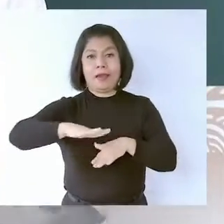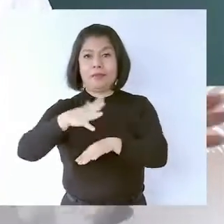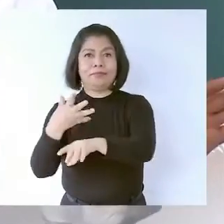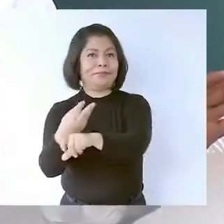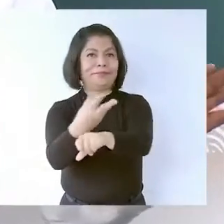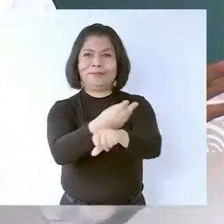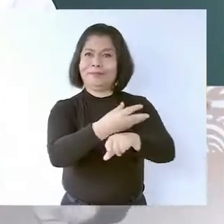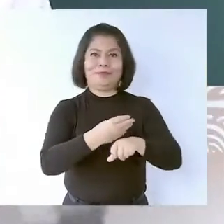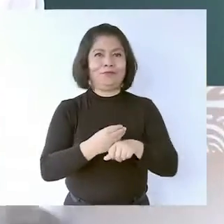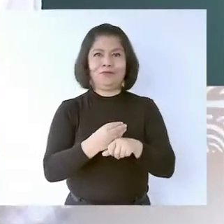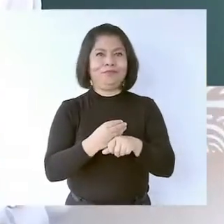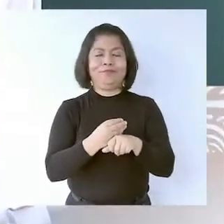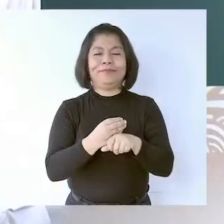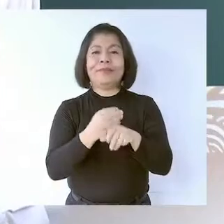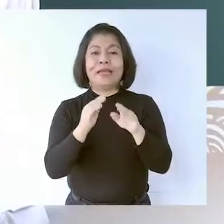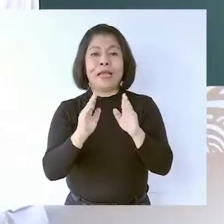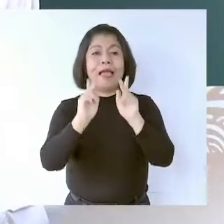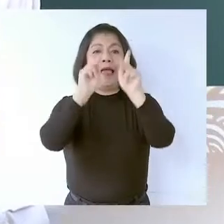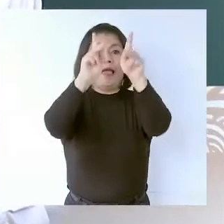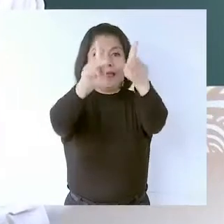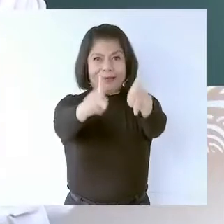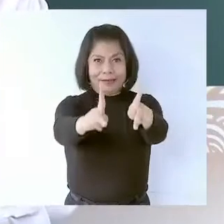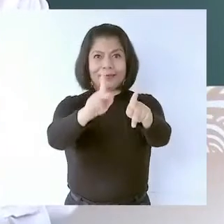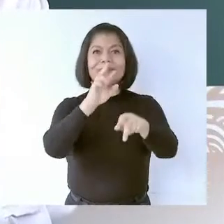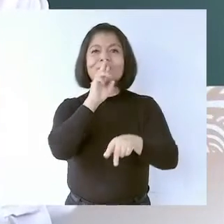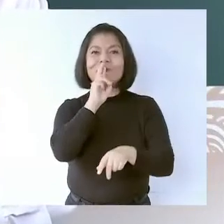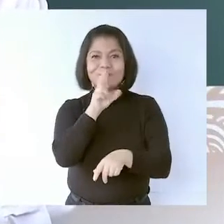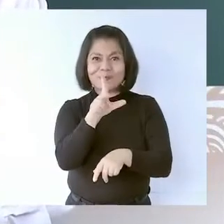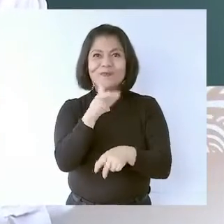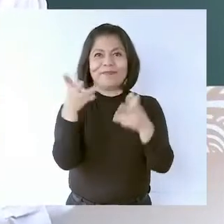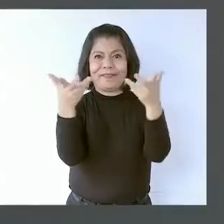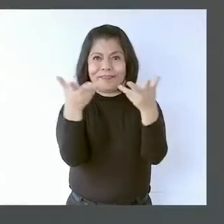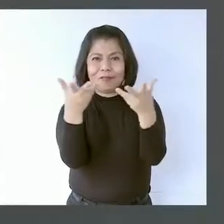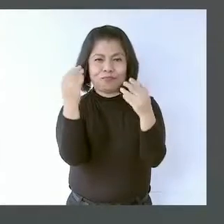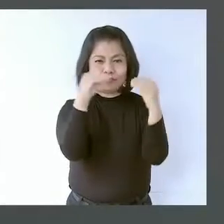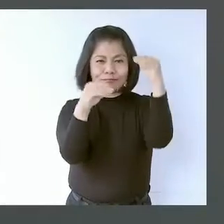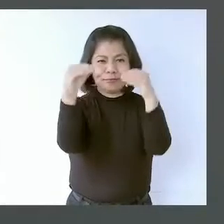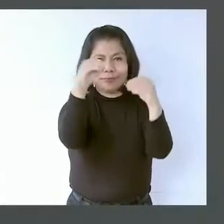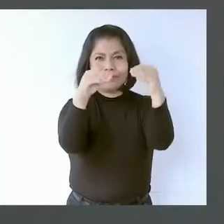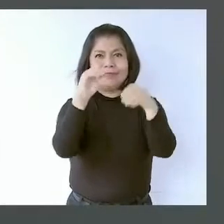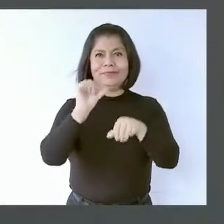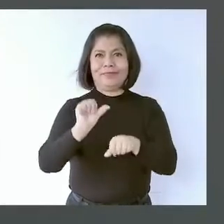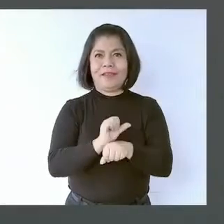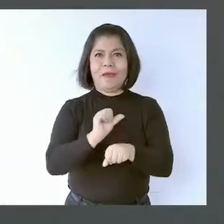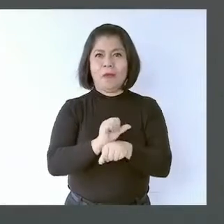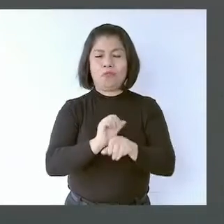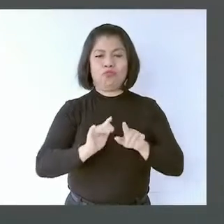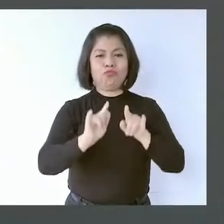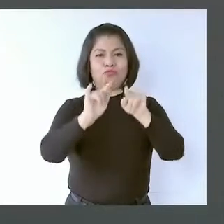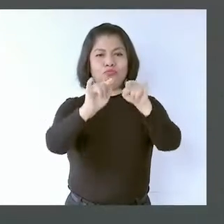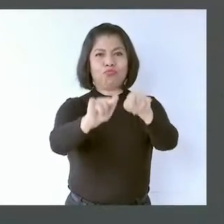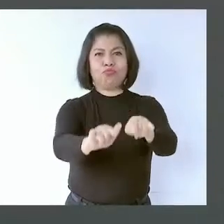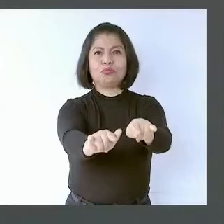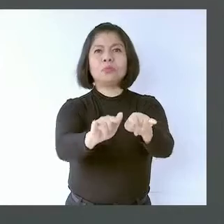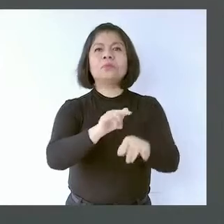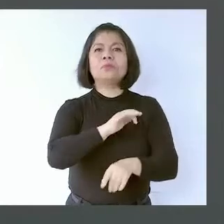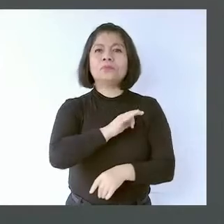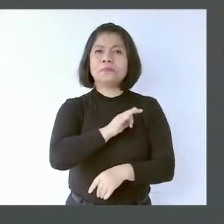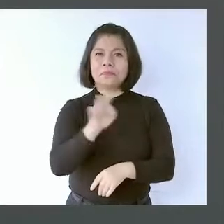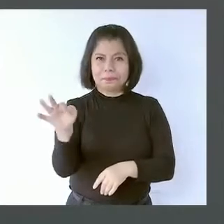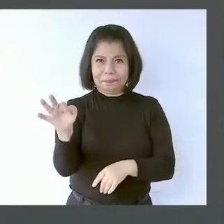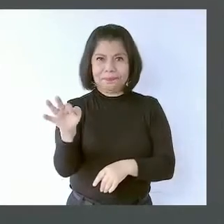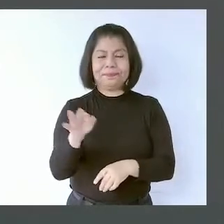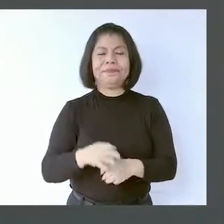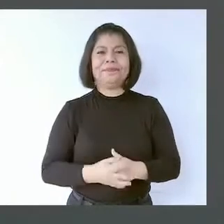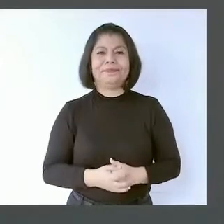y decidimos aprobar esta estrategia de construcción que